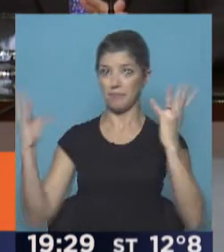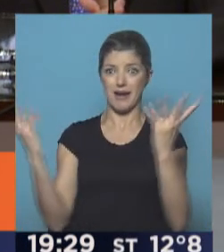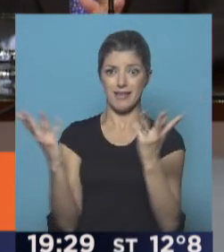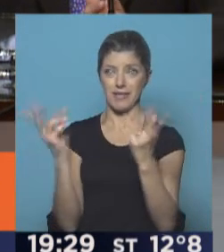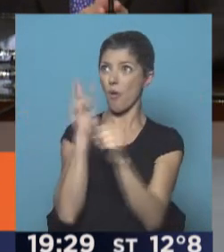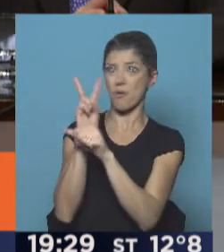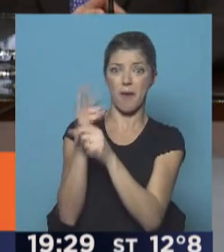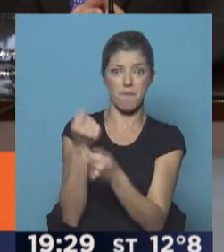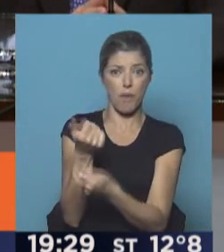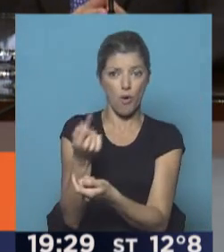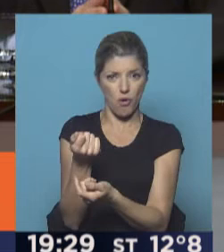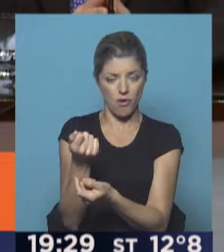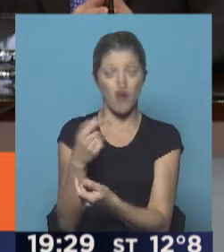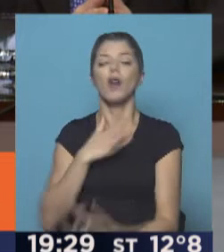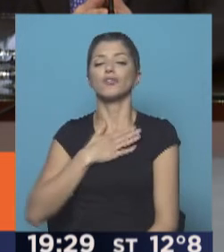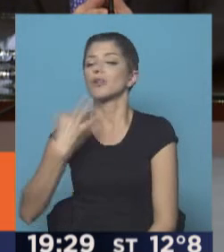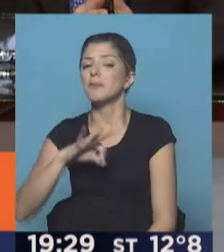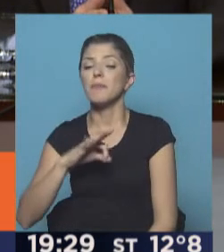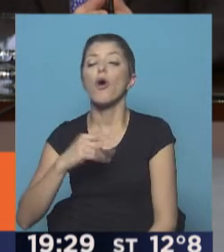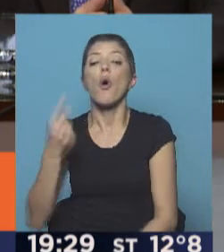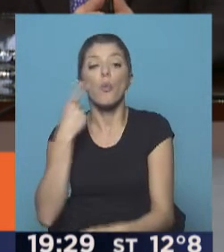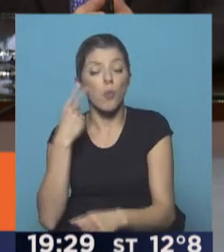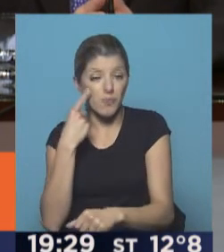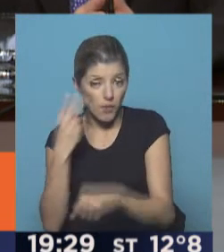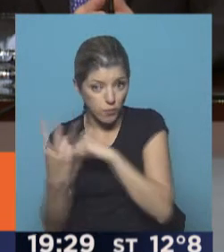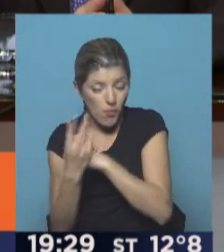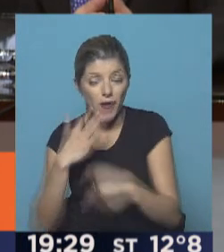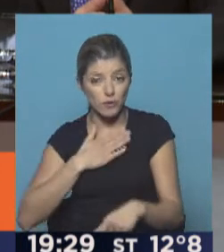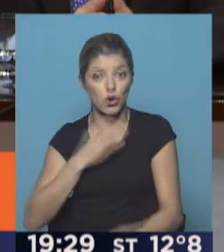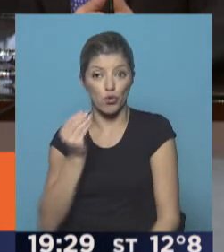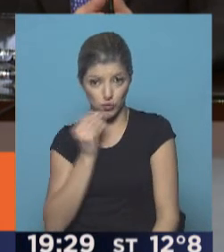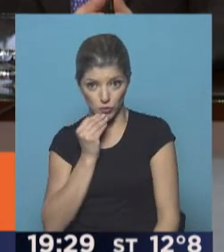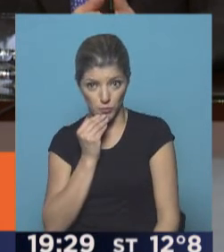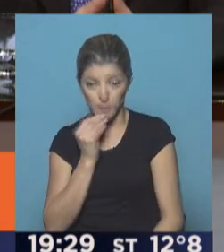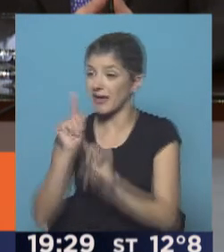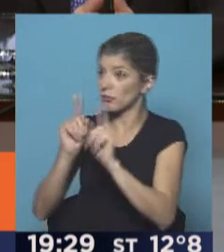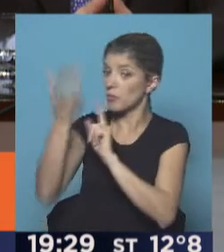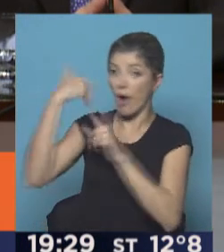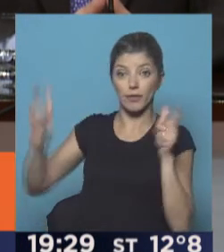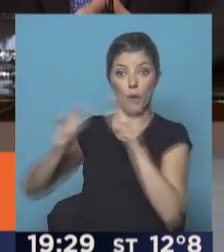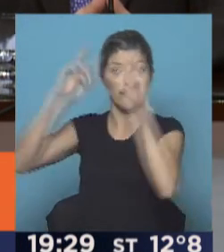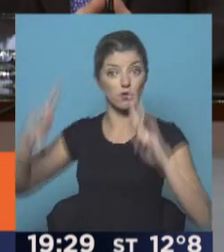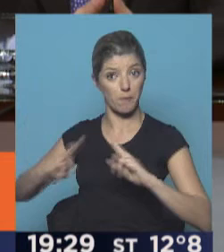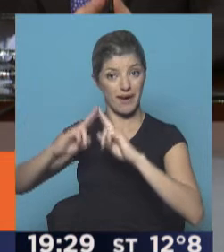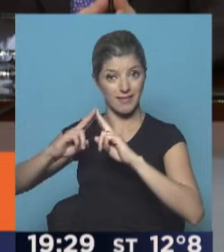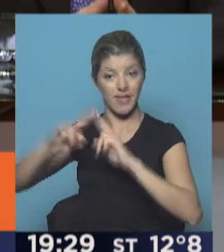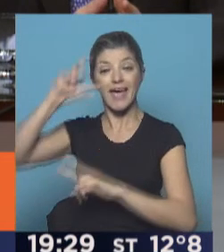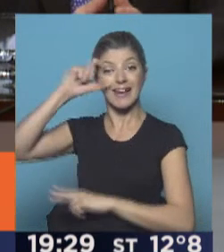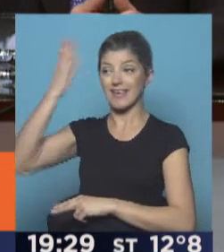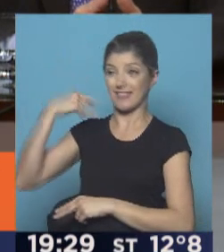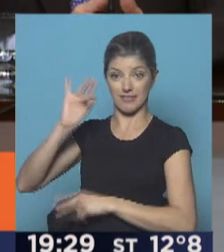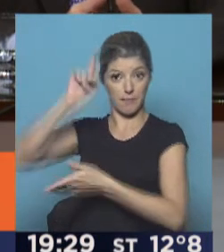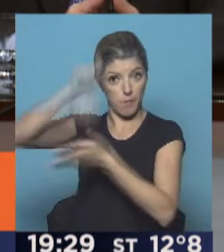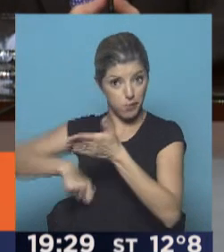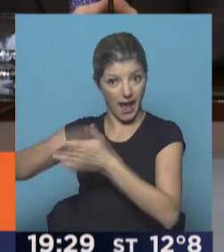podemos gastar tanto más de lo que podemos sostener como planeta. Y eso fue el compromiso de París, que el 10 de diciembre la Argentina suscribió.